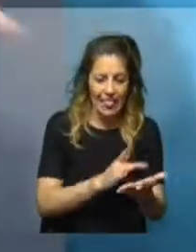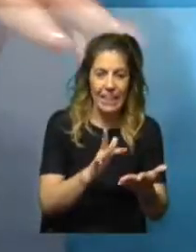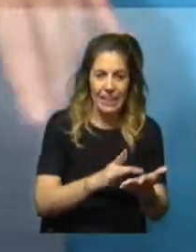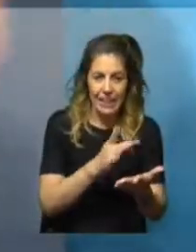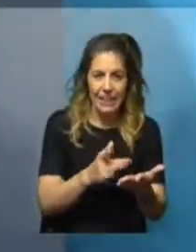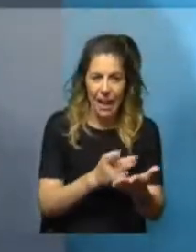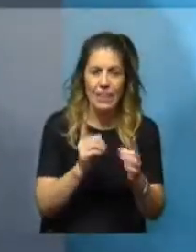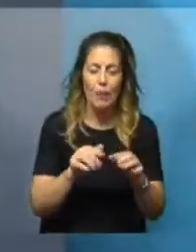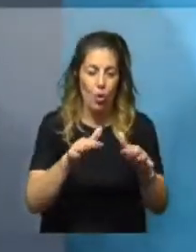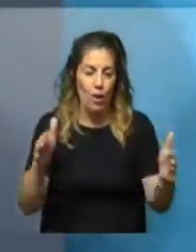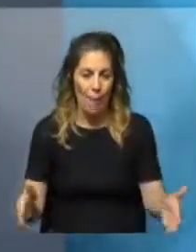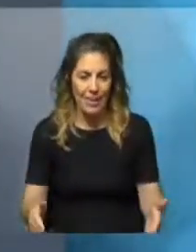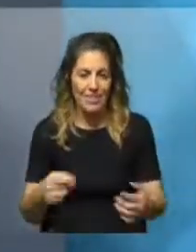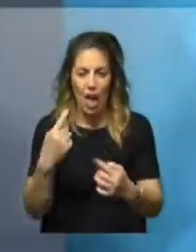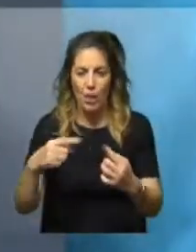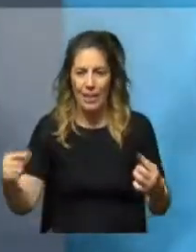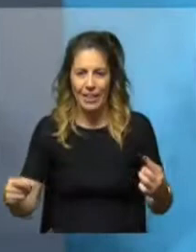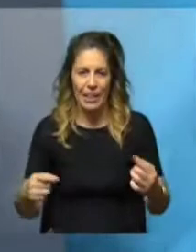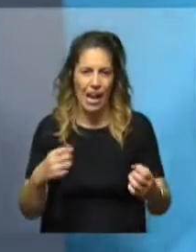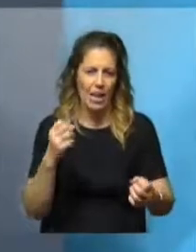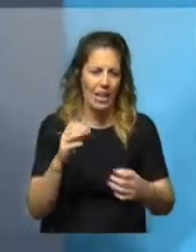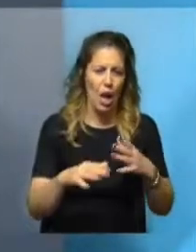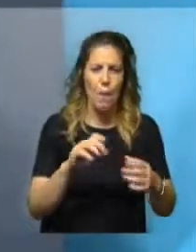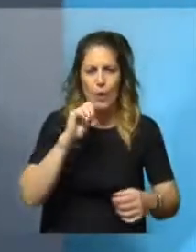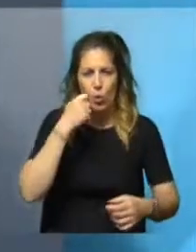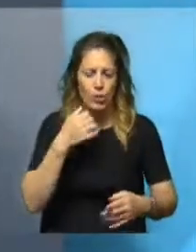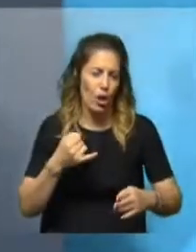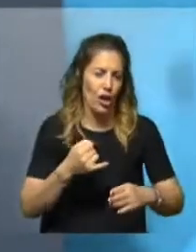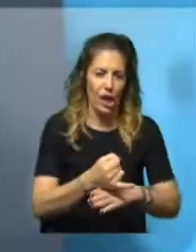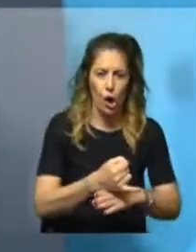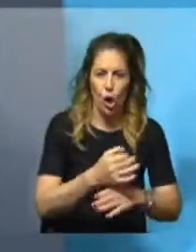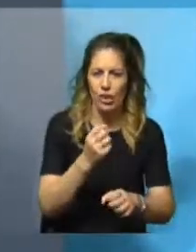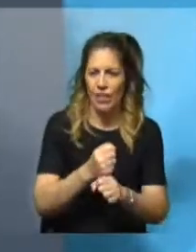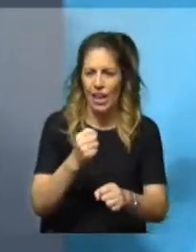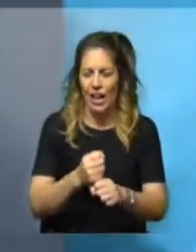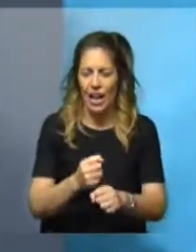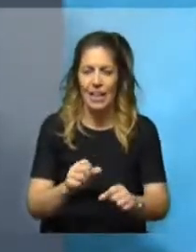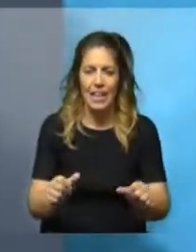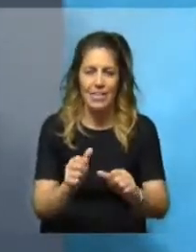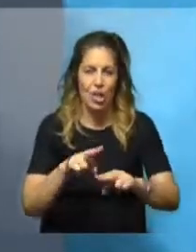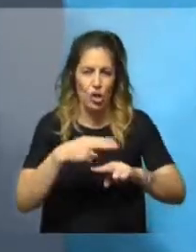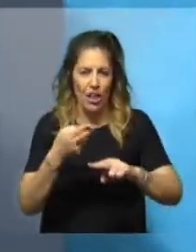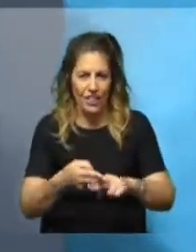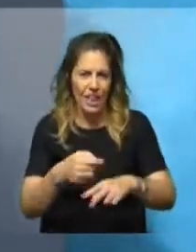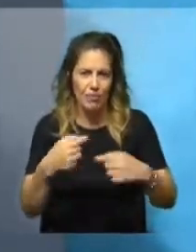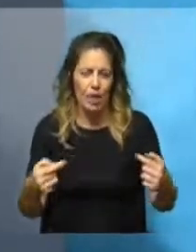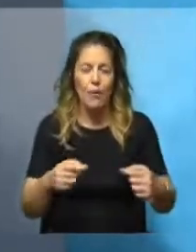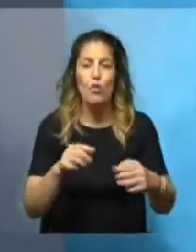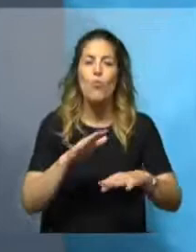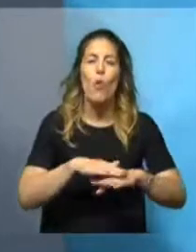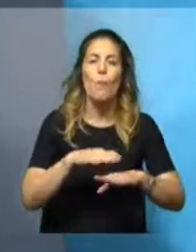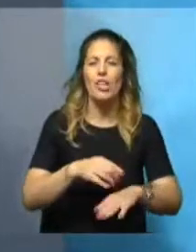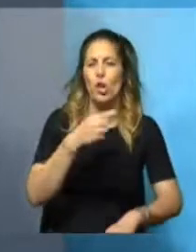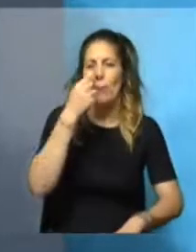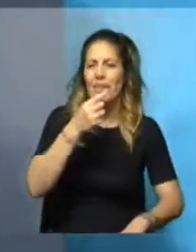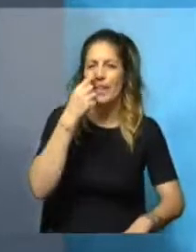me armó una mesa de materiales y en jasper hoy me gusta trabajar con el error y después también en un momento me interese por Bueno quiero